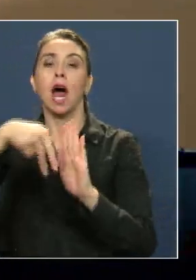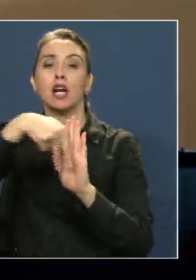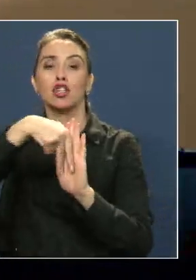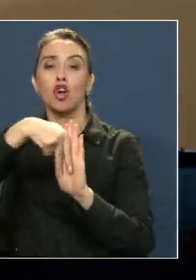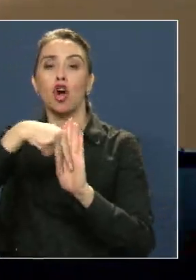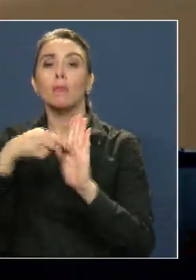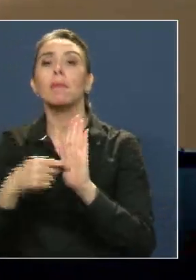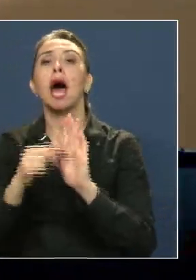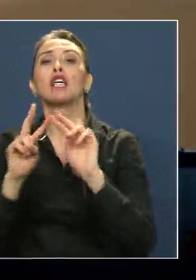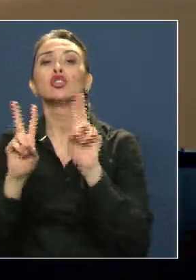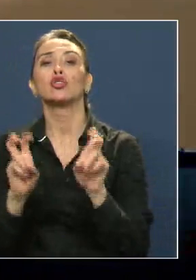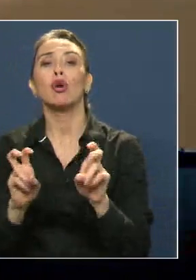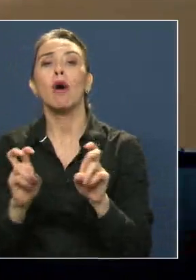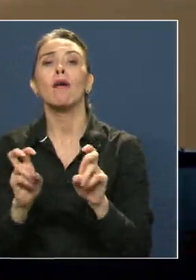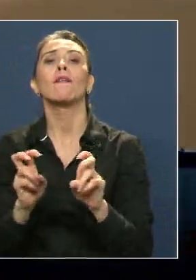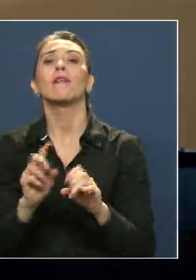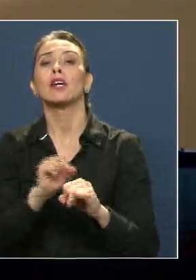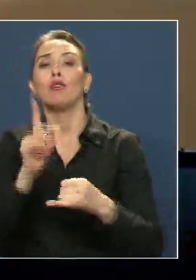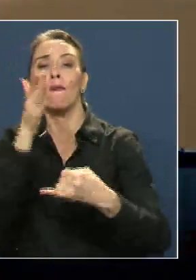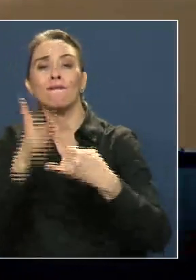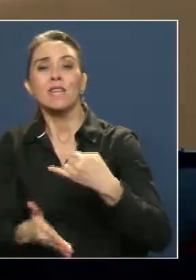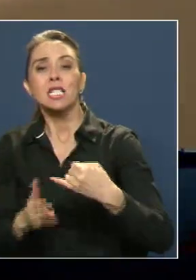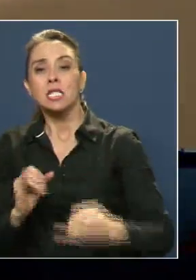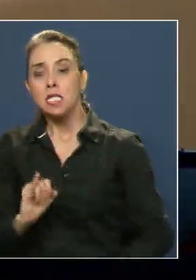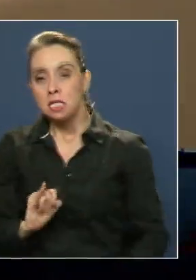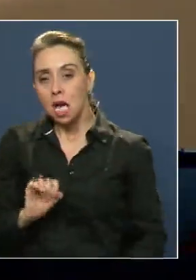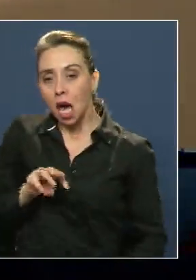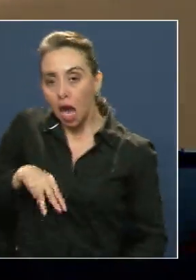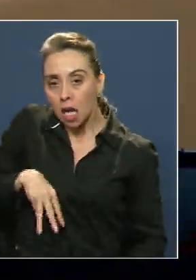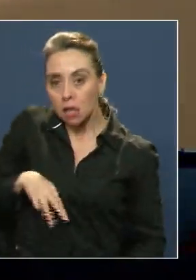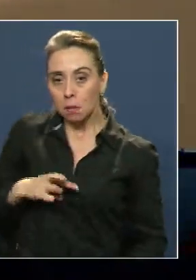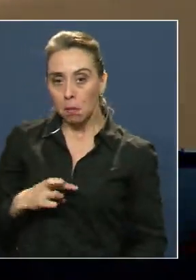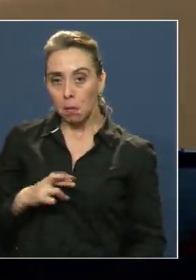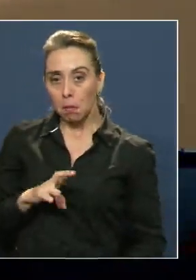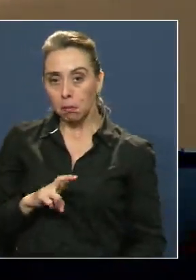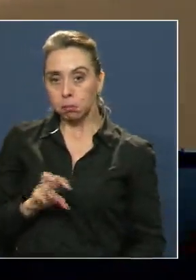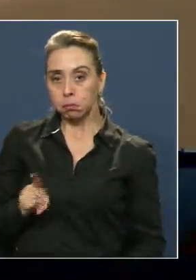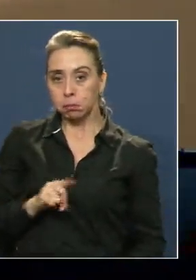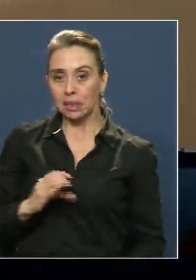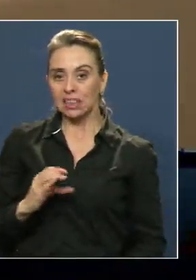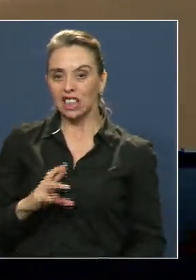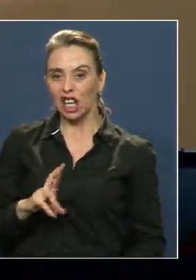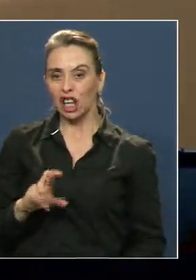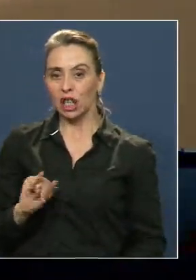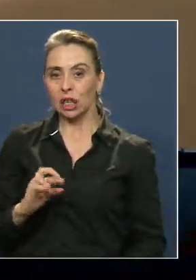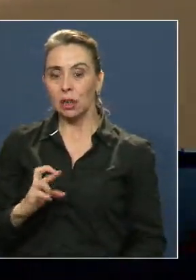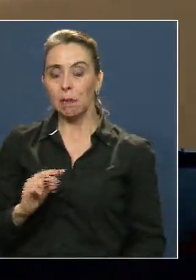imprescriptibilidad. Creo que cuando uno analiza este proyecto,